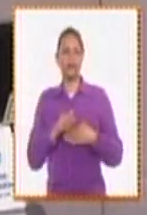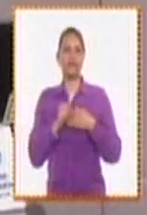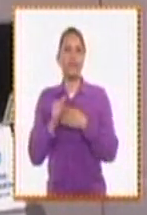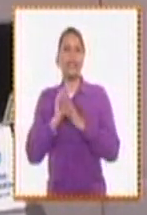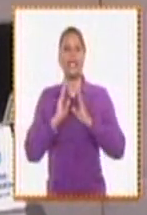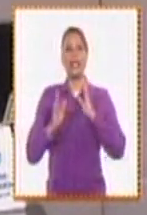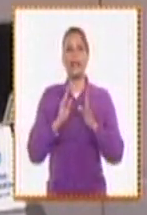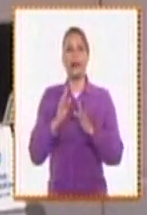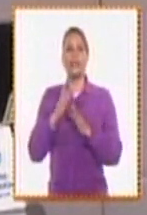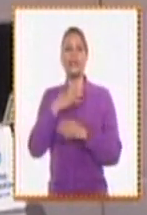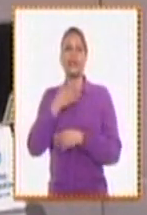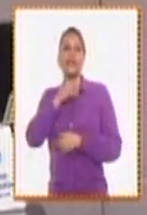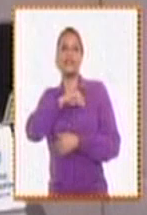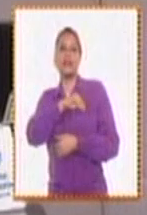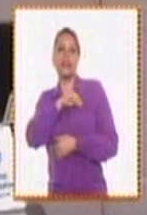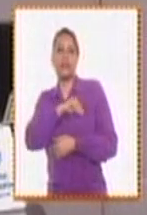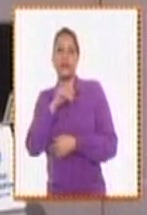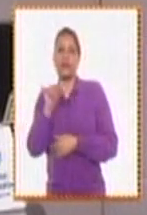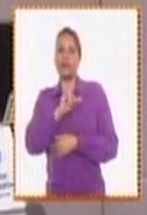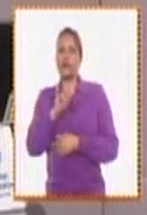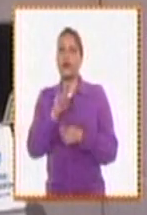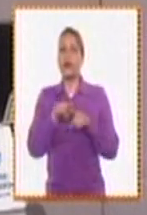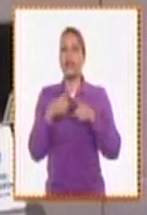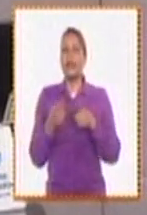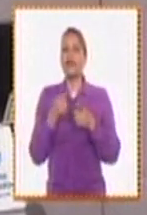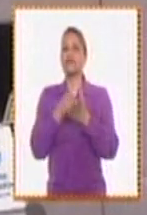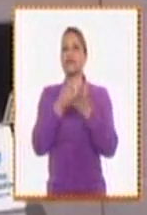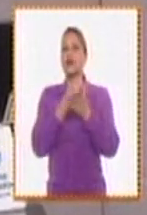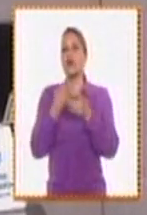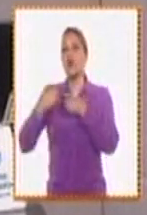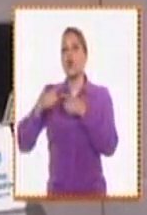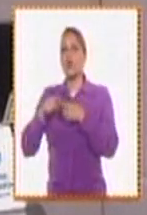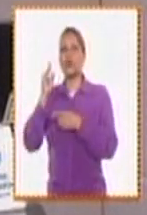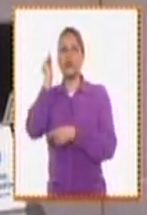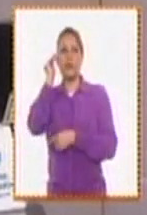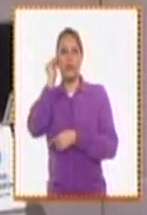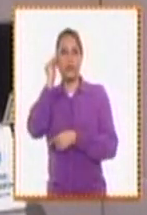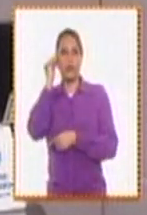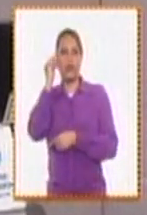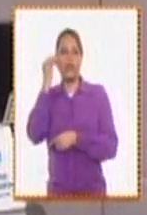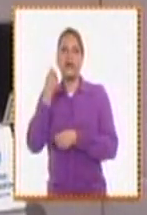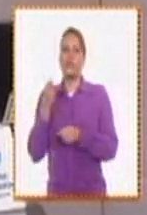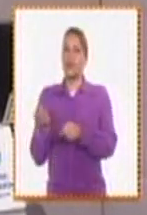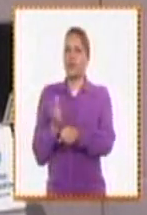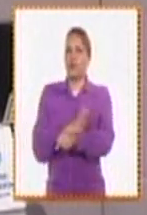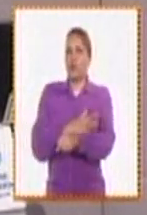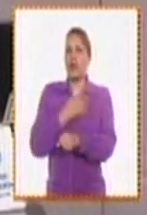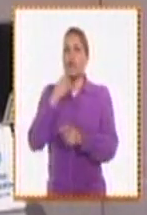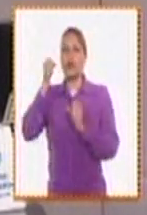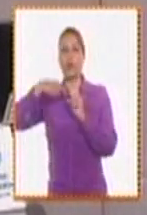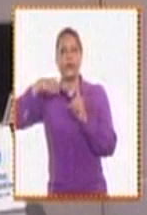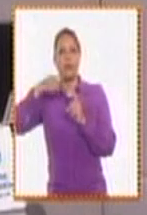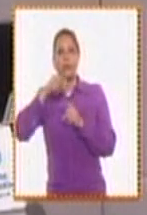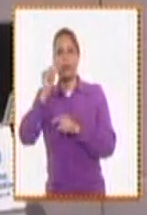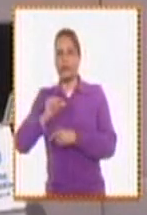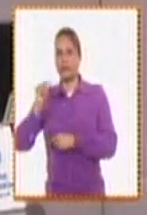parte cognitiva, sino también potenciar otros aprendizajes relacionados con lo socioemocional, con los comportamientos, con lo